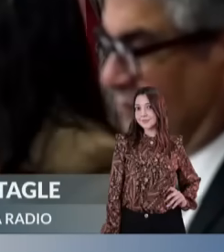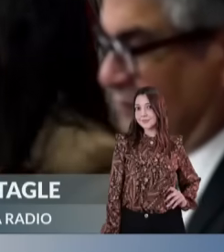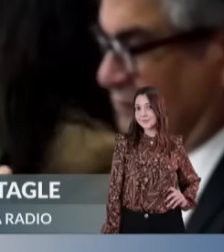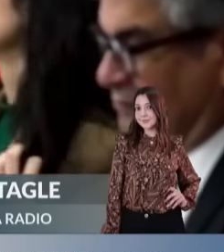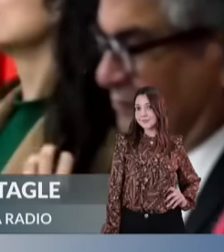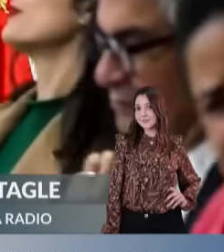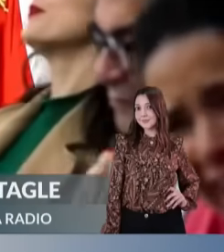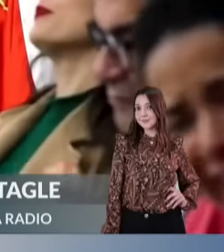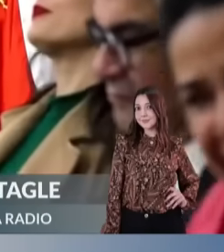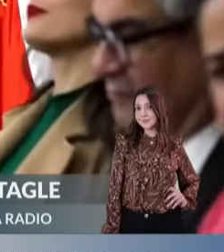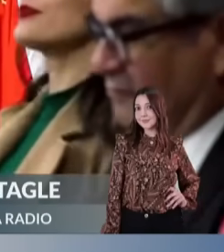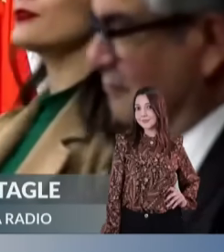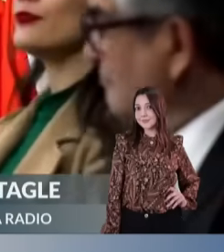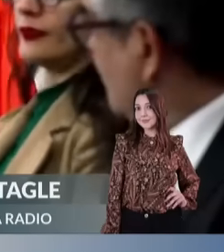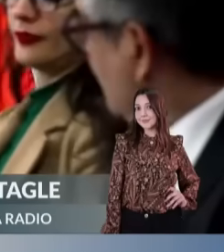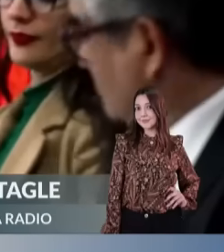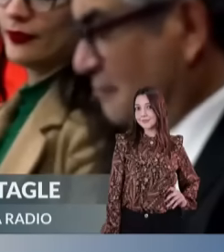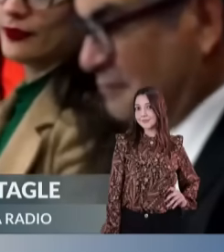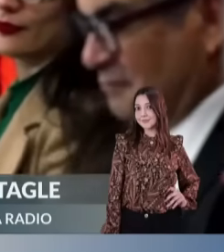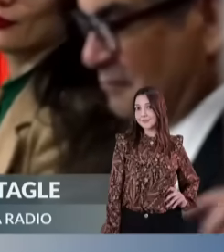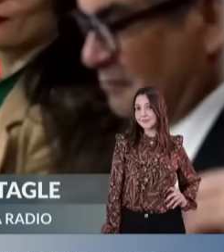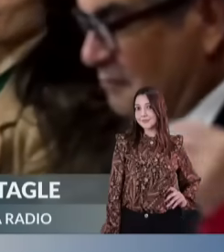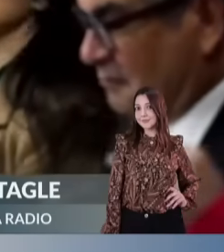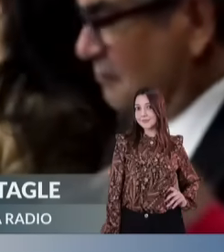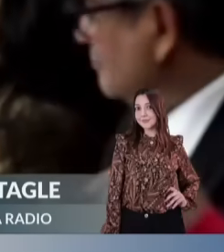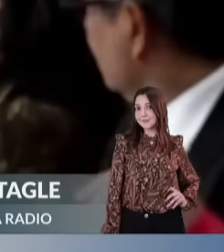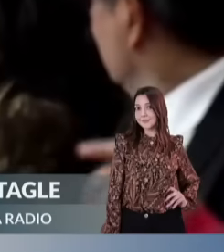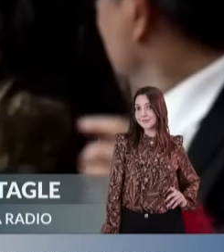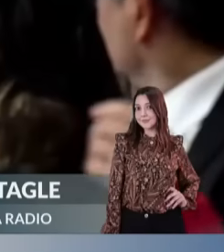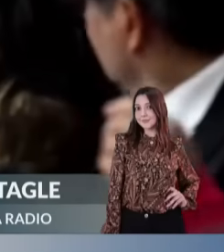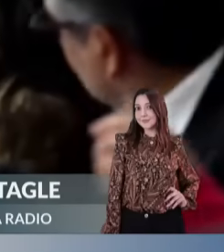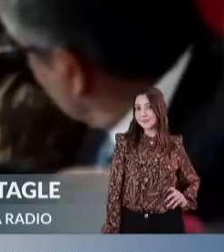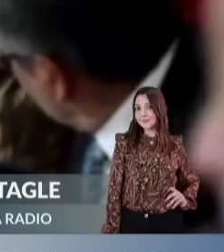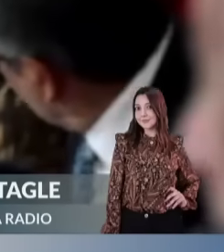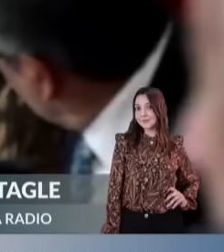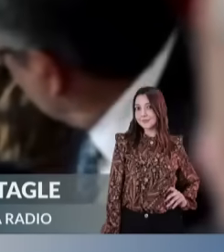a propósito del caso Fundación. Así que, líneas abiertas con ustedes. Gracias. Buenos días. Gracias, Daniela.